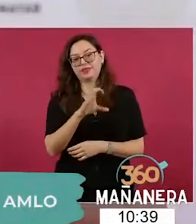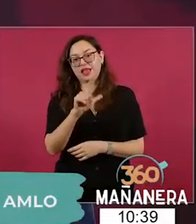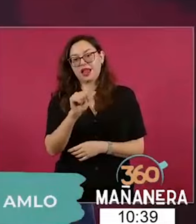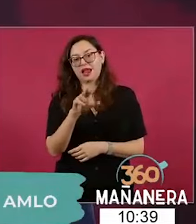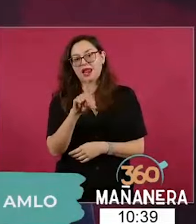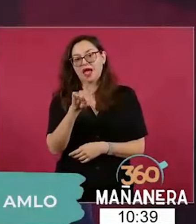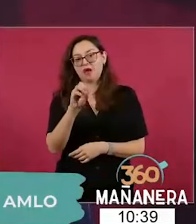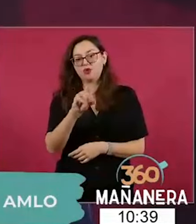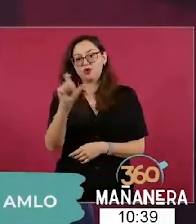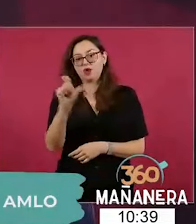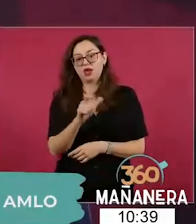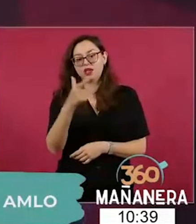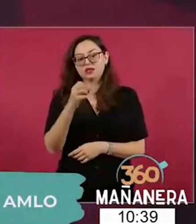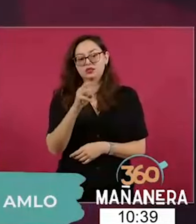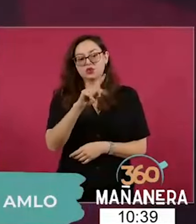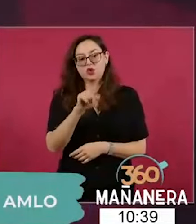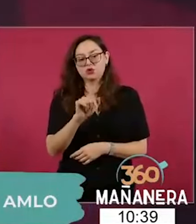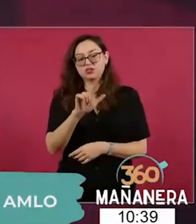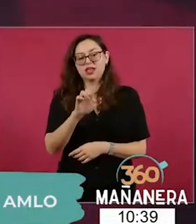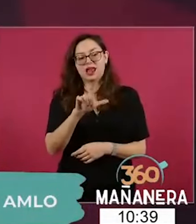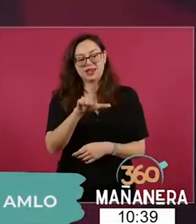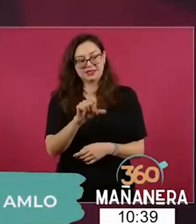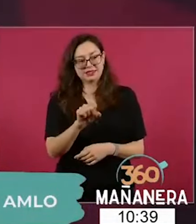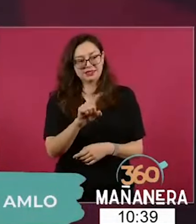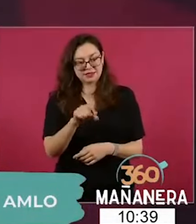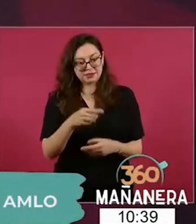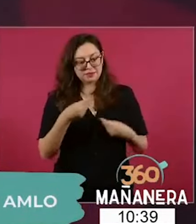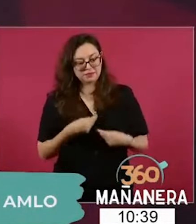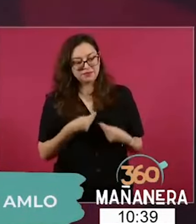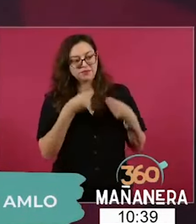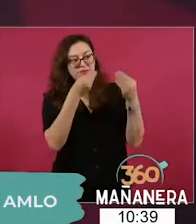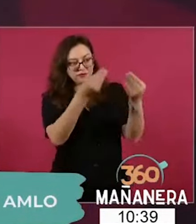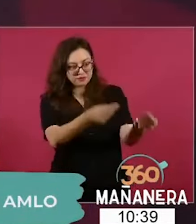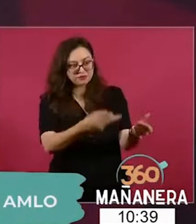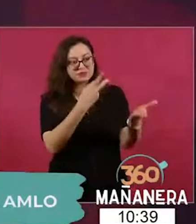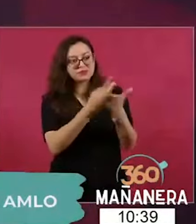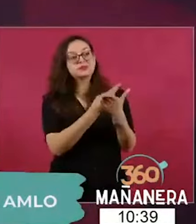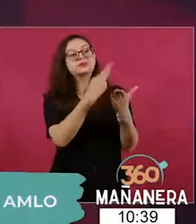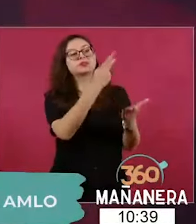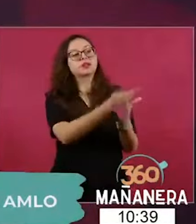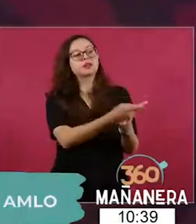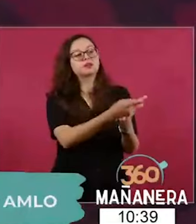gz por su contribución para